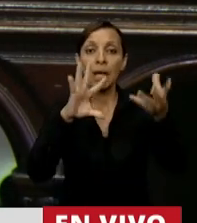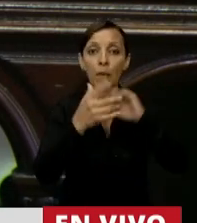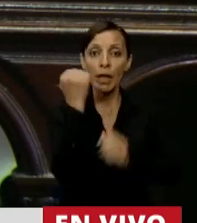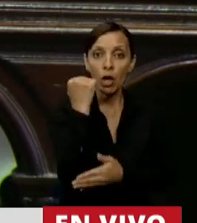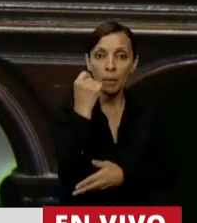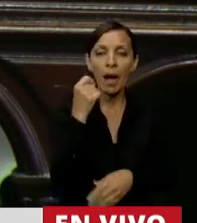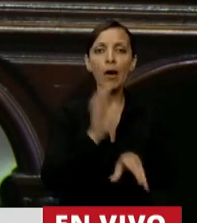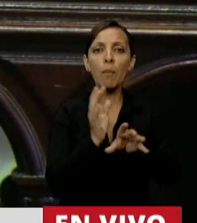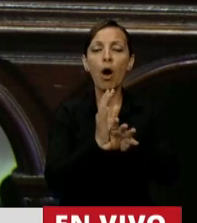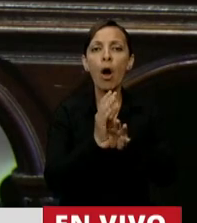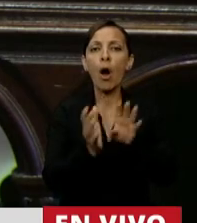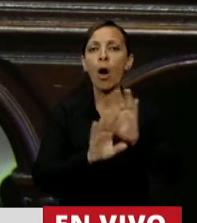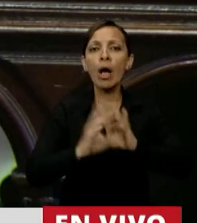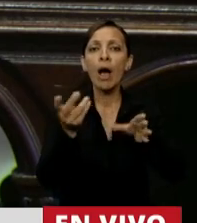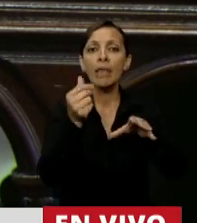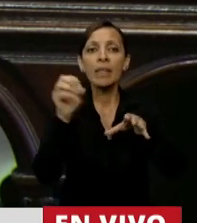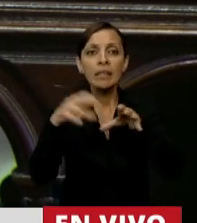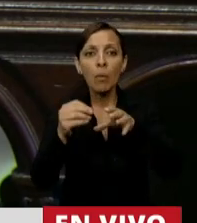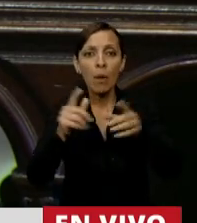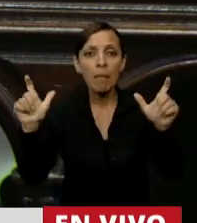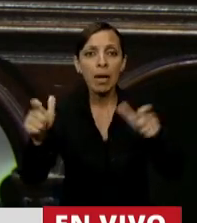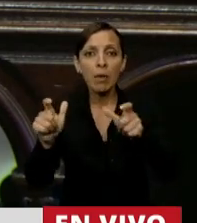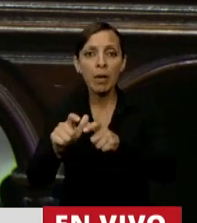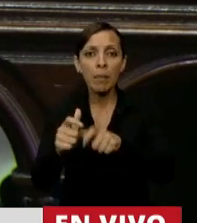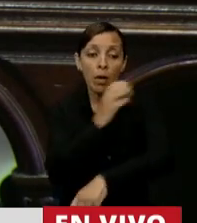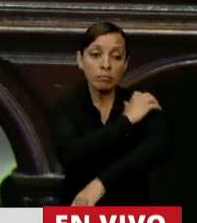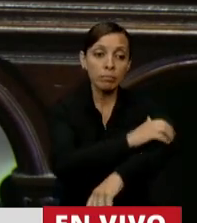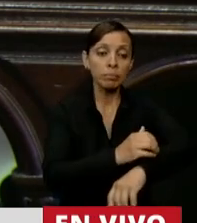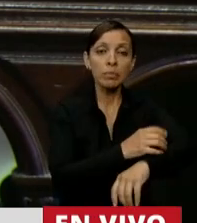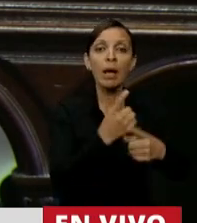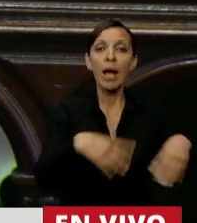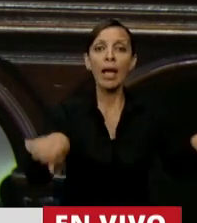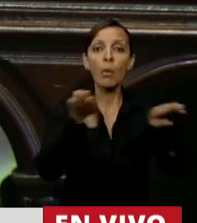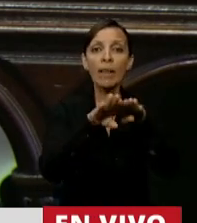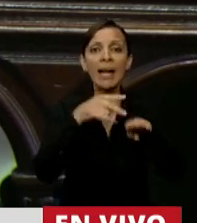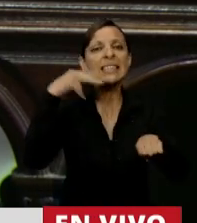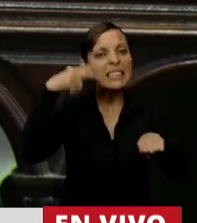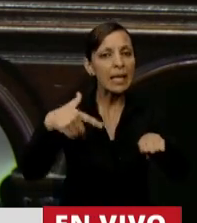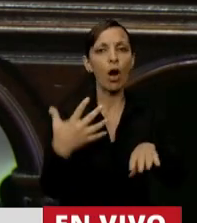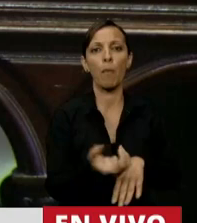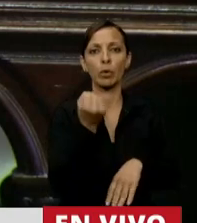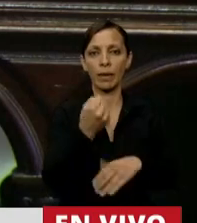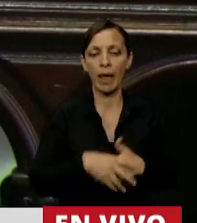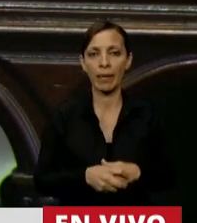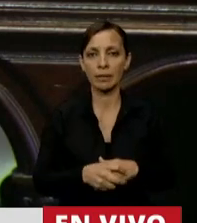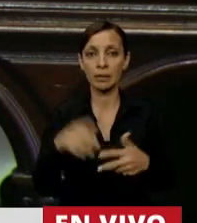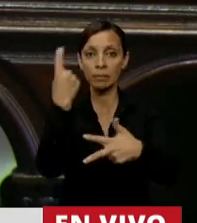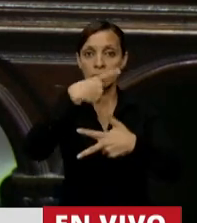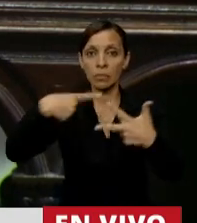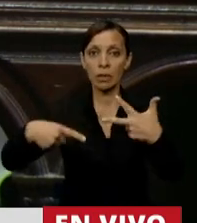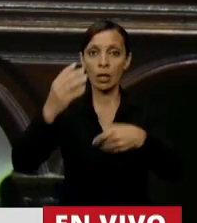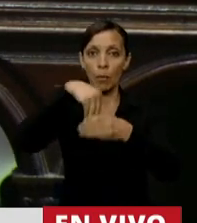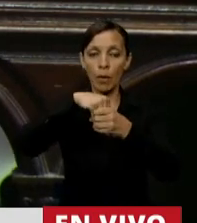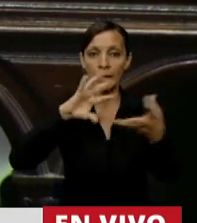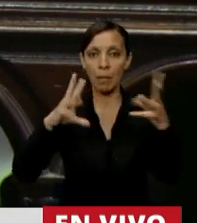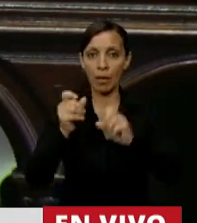de desacumulación generalizada con pobreza inclusiva e igualdad sin oportunidades. Veamos los tres componentes del modelo